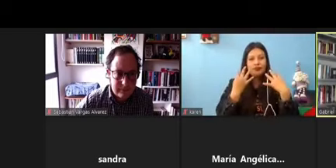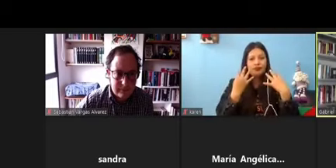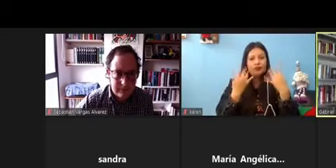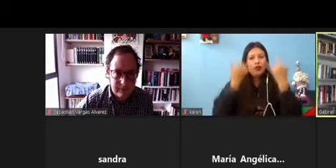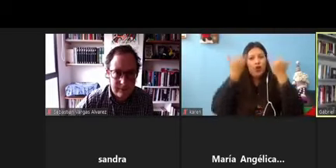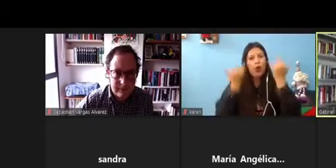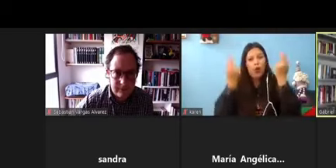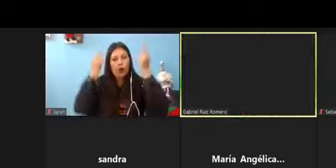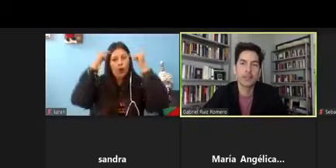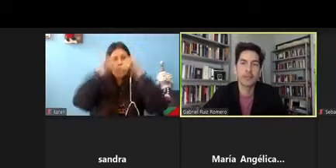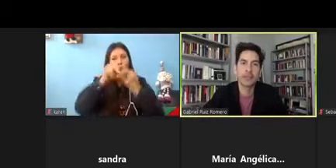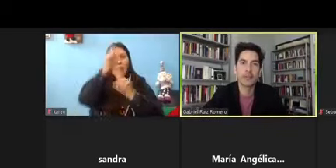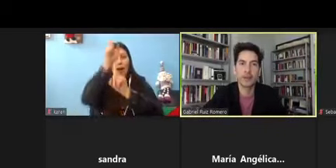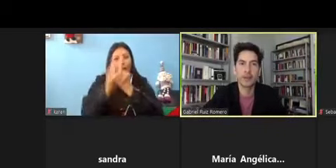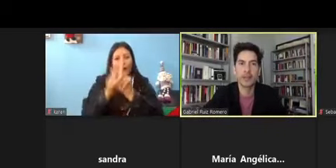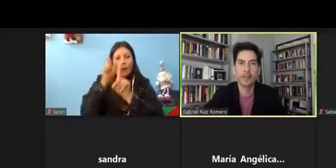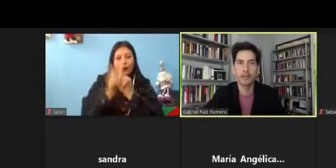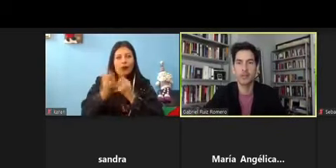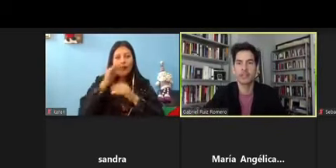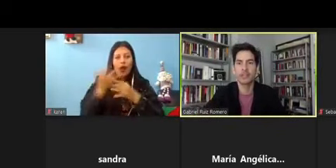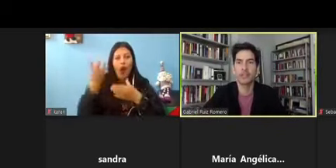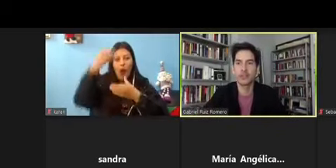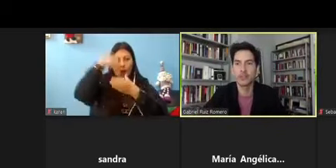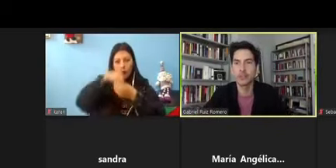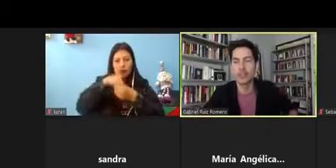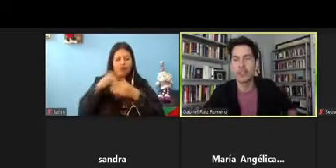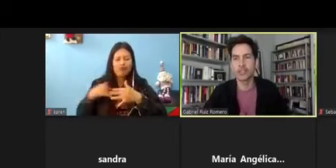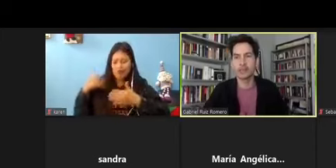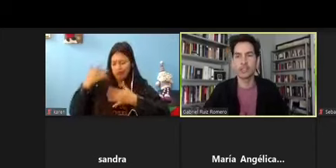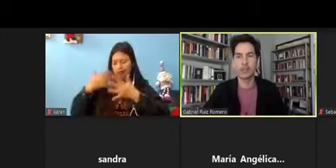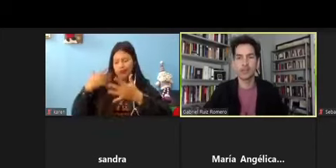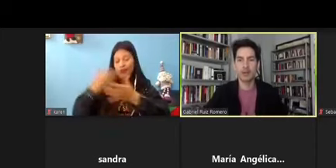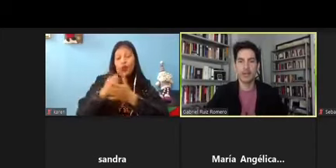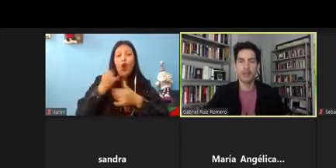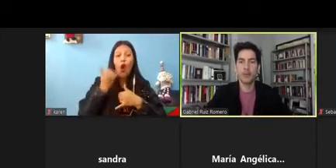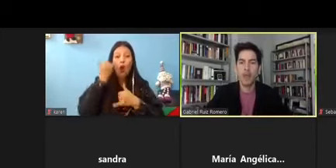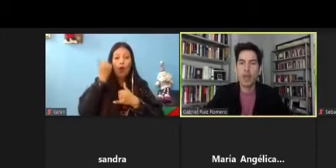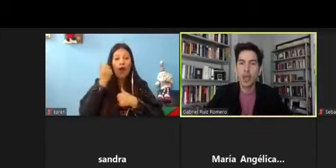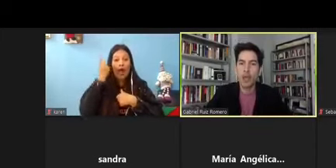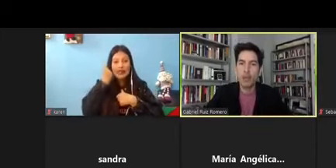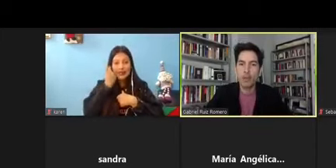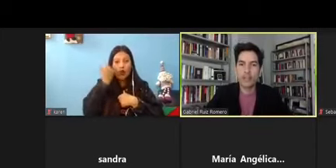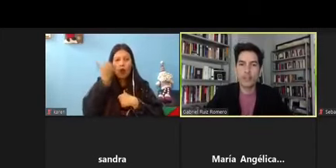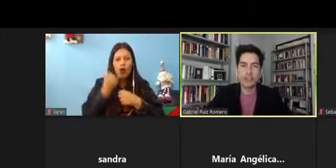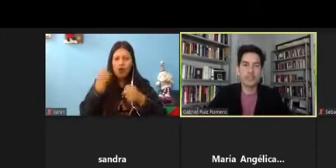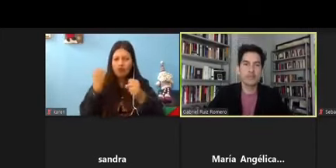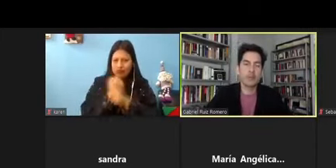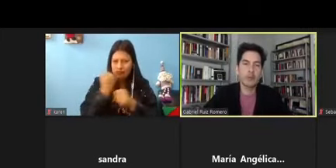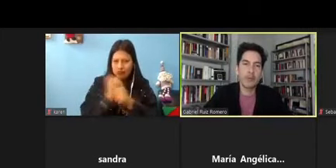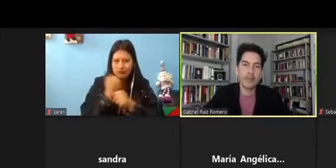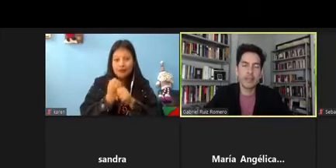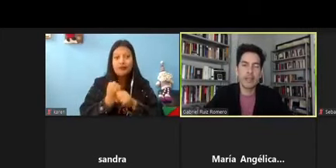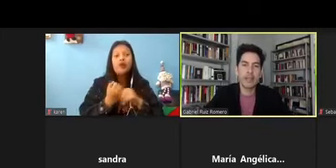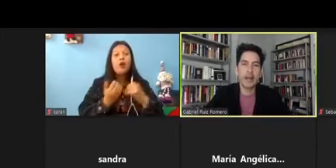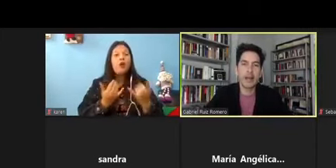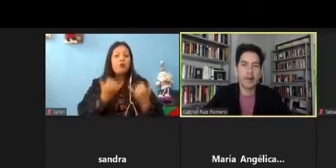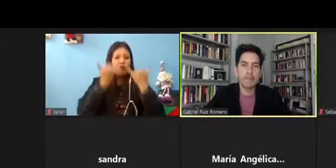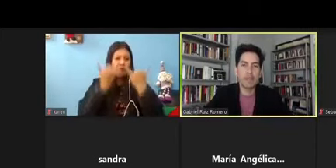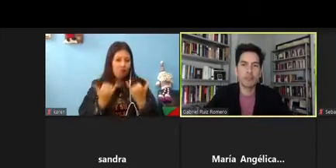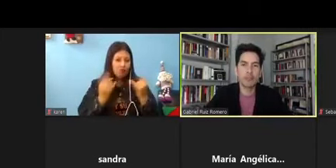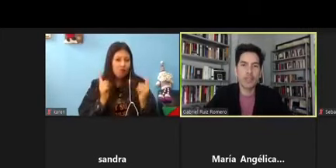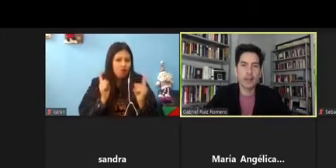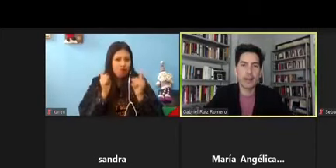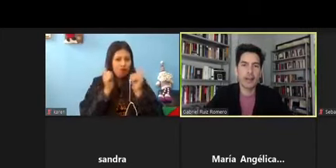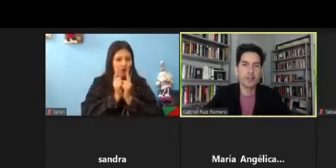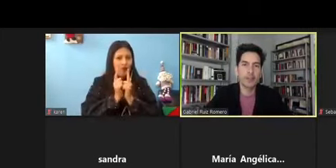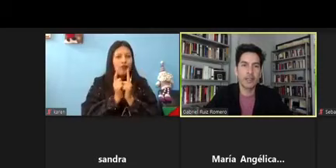en este encuentro, las personas que han hecho parte de él durante estos dos días que hemos estado trabajando. Voy entonces muy brevemente